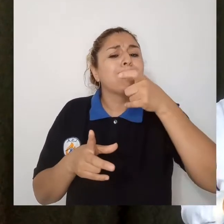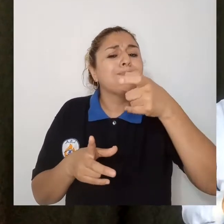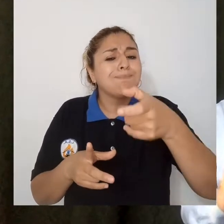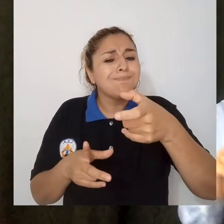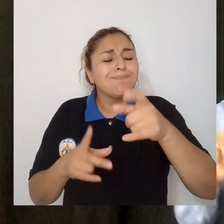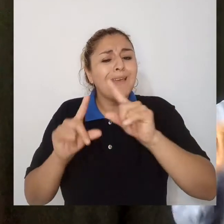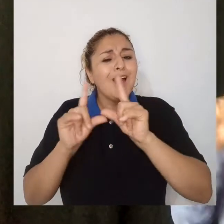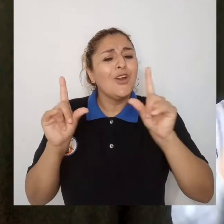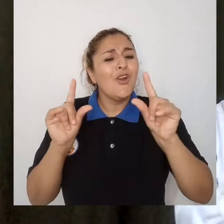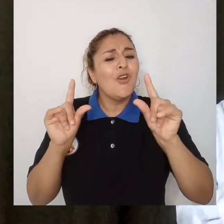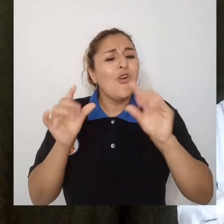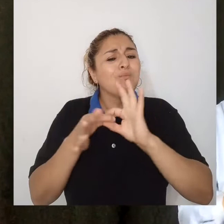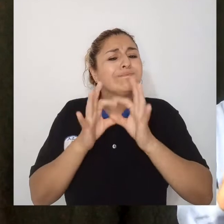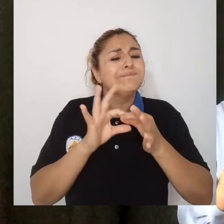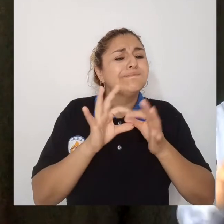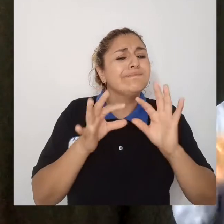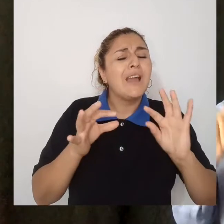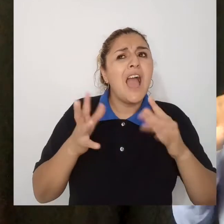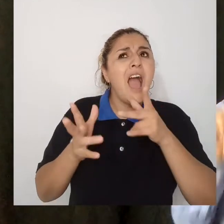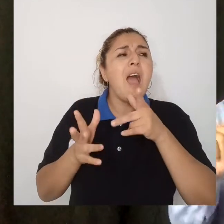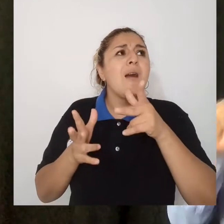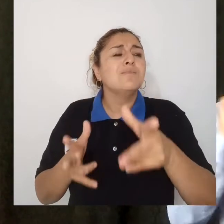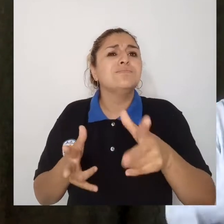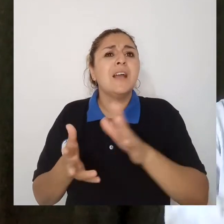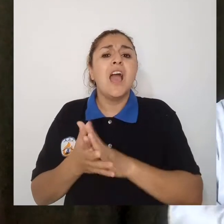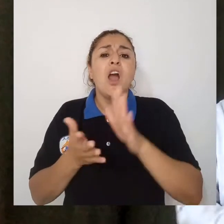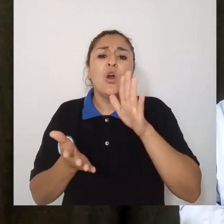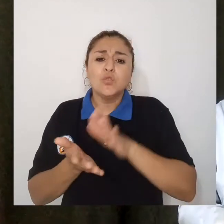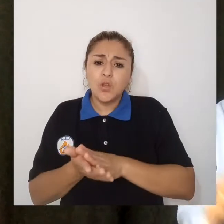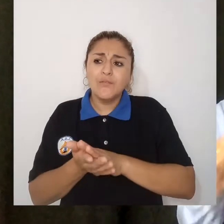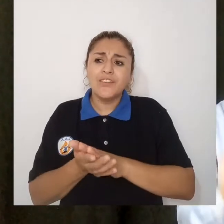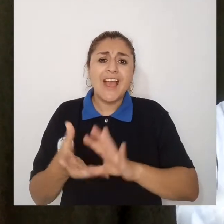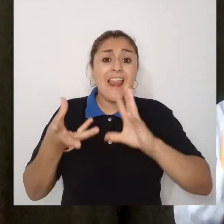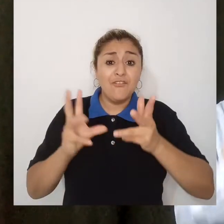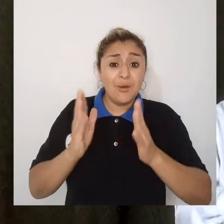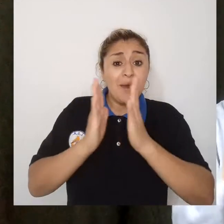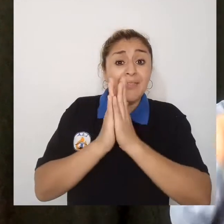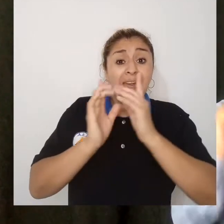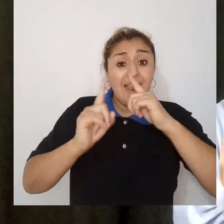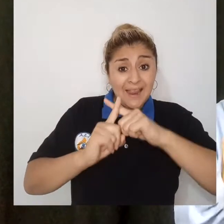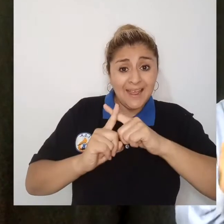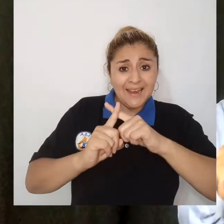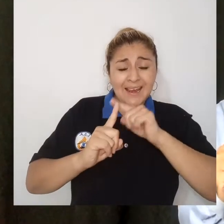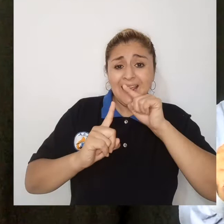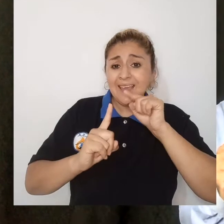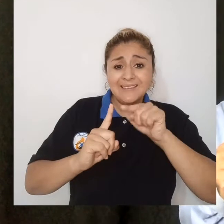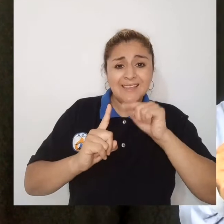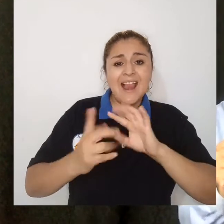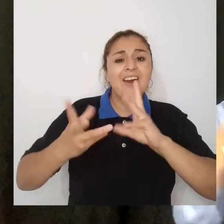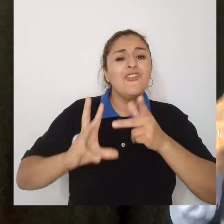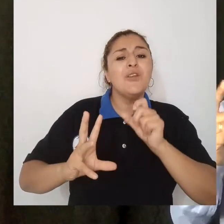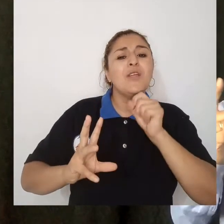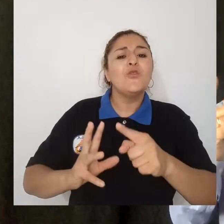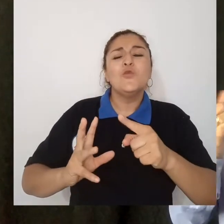de acuerdo a los tiempos no como la plenitud de la iglesia de acuerdo a los tiempos se debe desarrollar